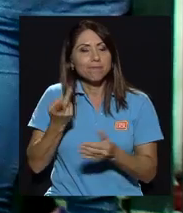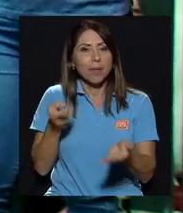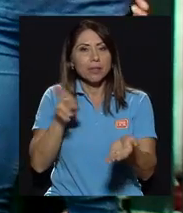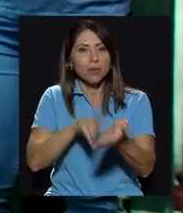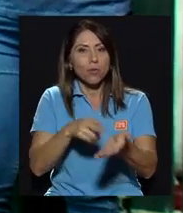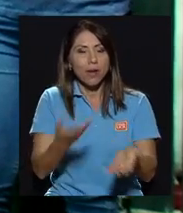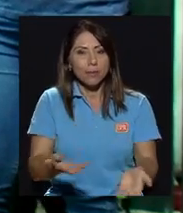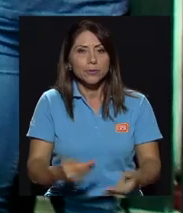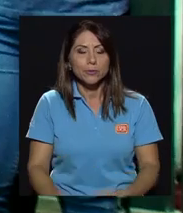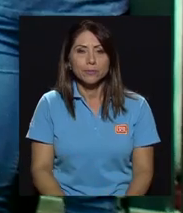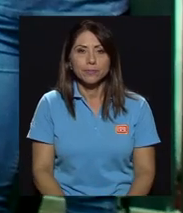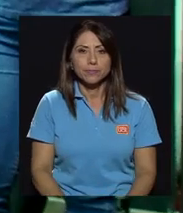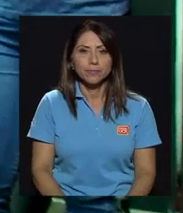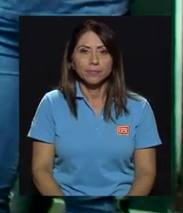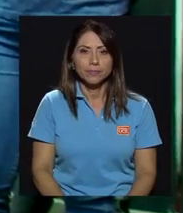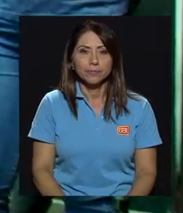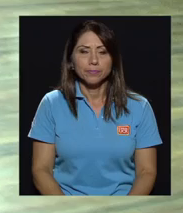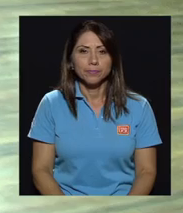matriculamos.